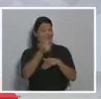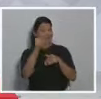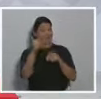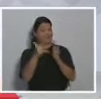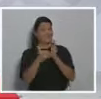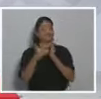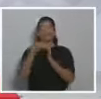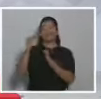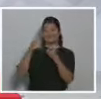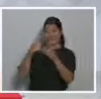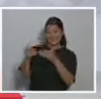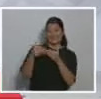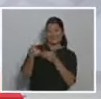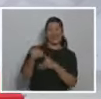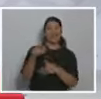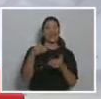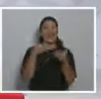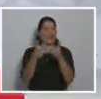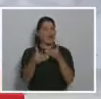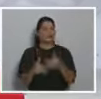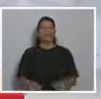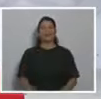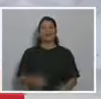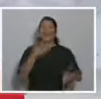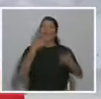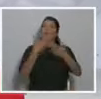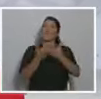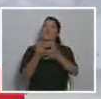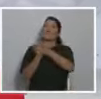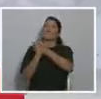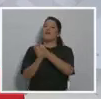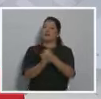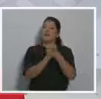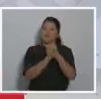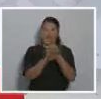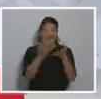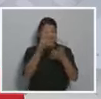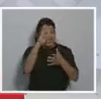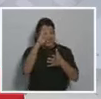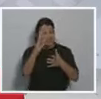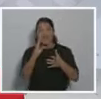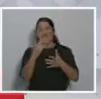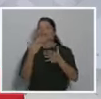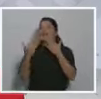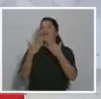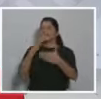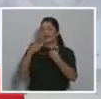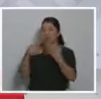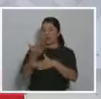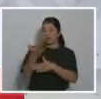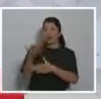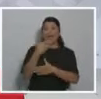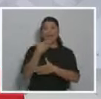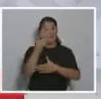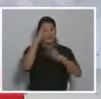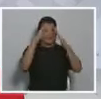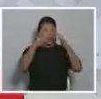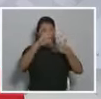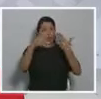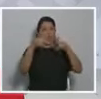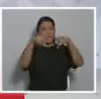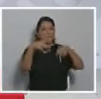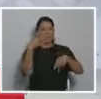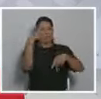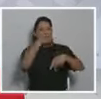¿verdad? Casi, casi. Sí, bueno, no, felicidades, saludos muchas para toda la gente. Gracias a todos. Sí, saludos para toda la gente